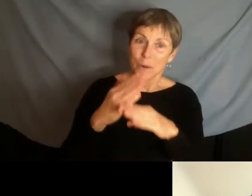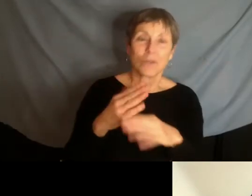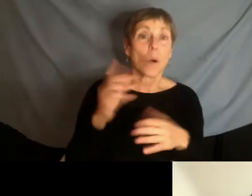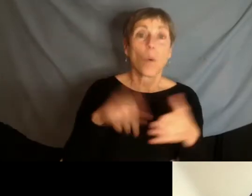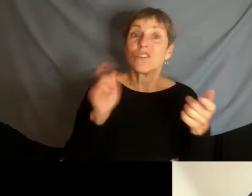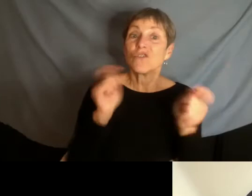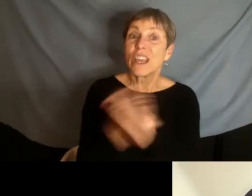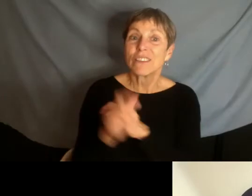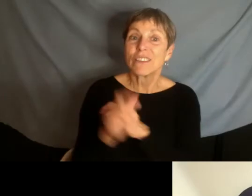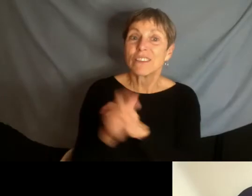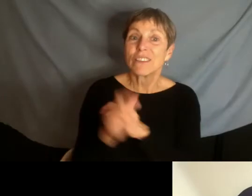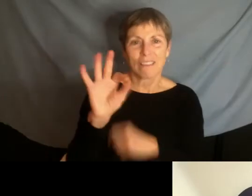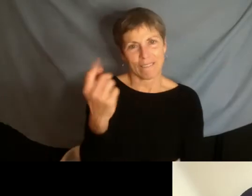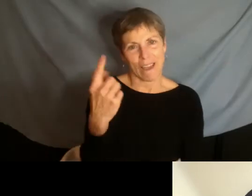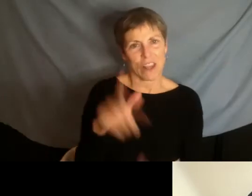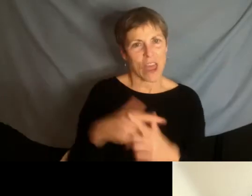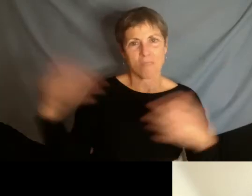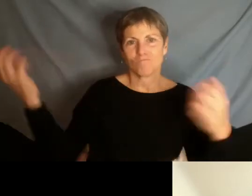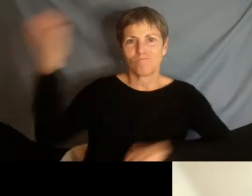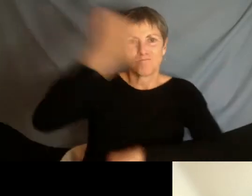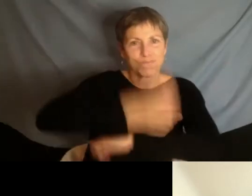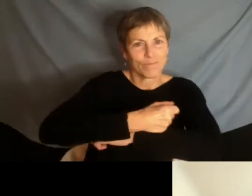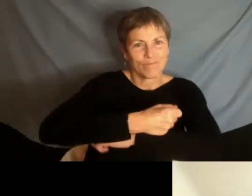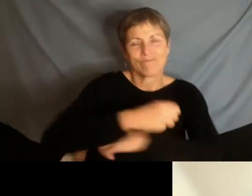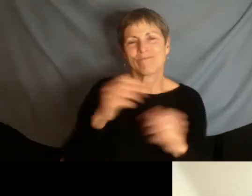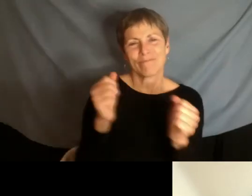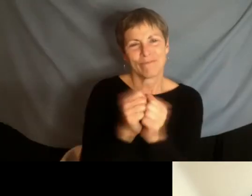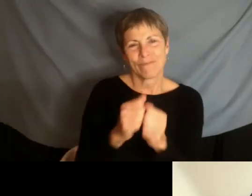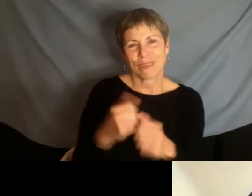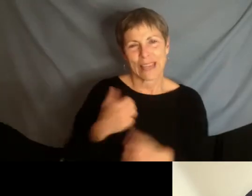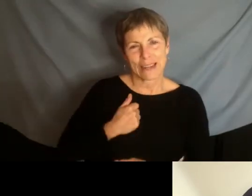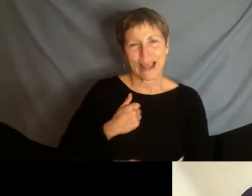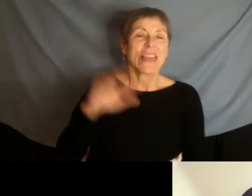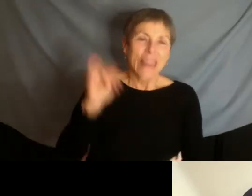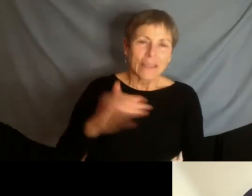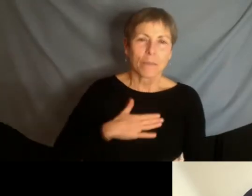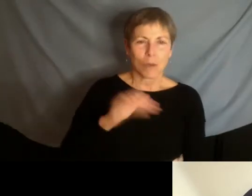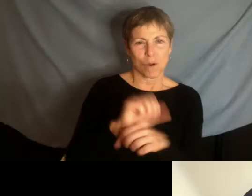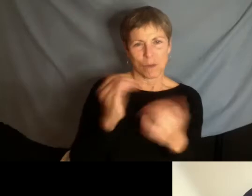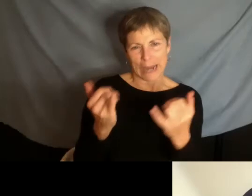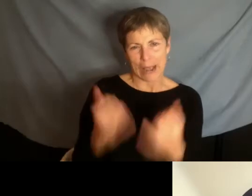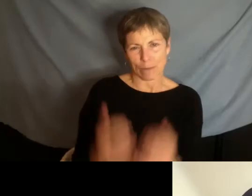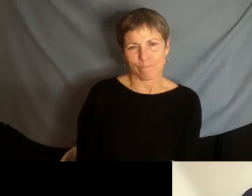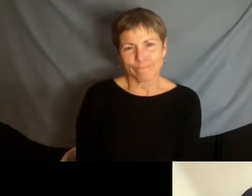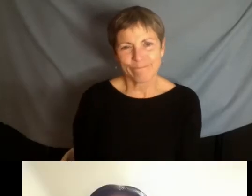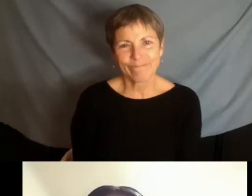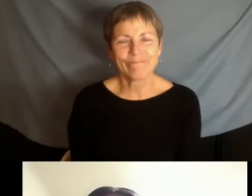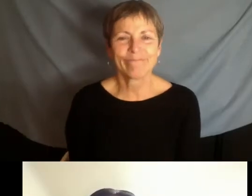hace un par de décadas esencialmente había fronteras abiertas. Bueno, vamos a que cambió las cosas. En fin, ese es mucho el trabajo que estoy haciendo por el